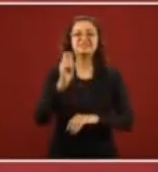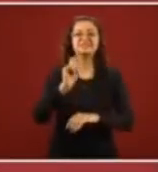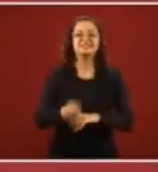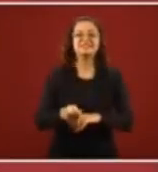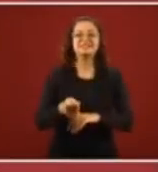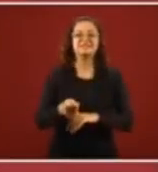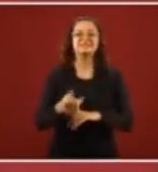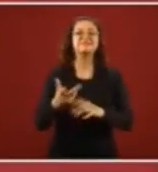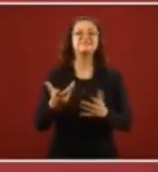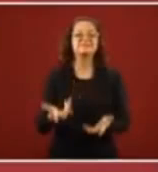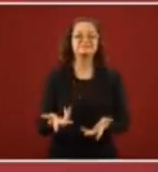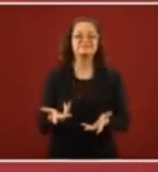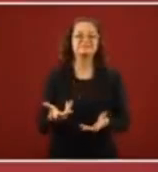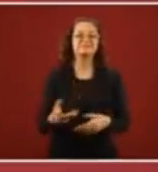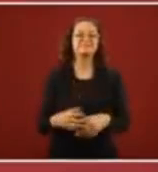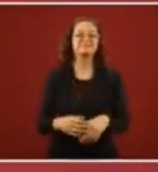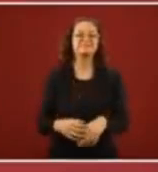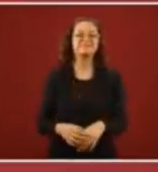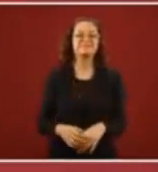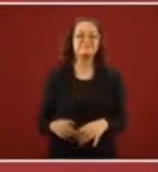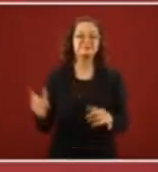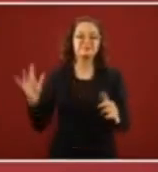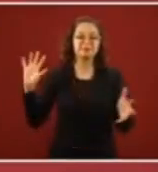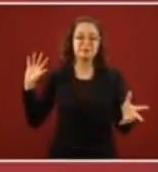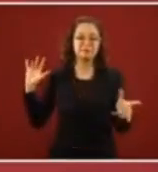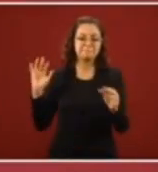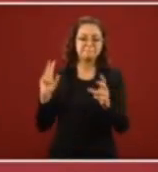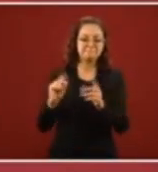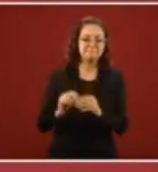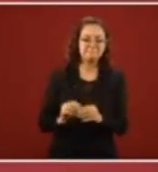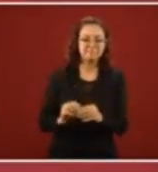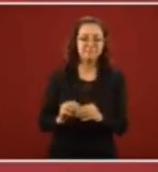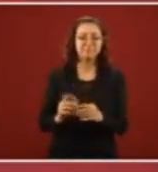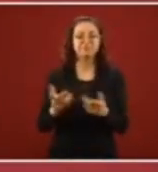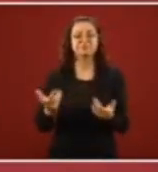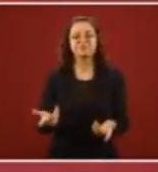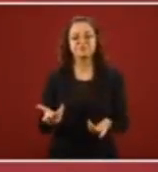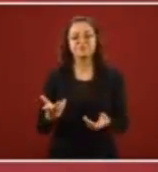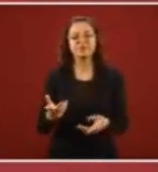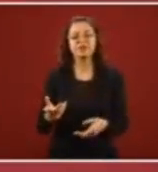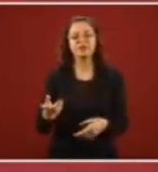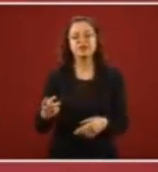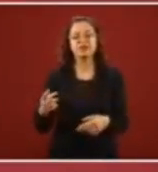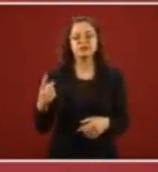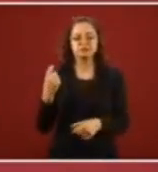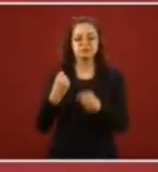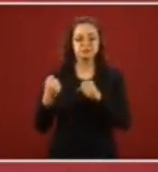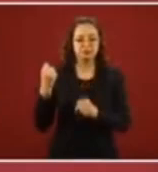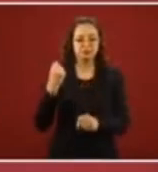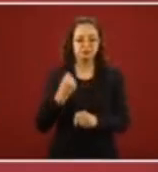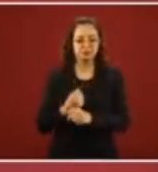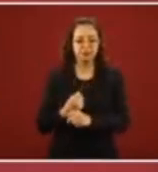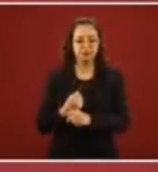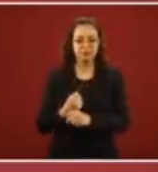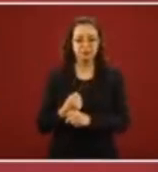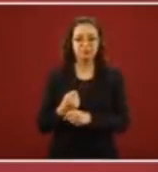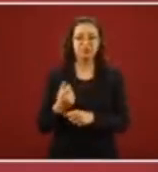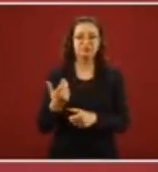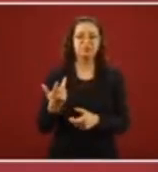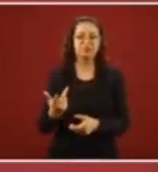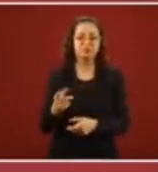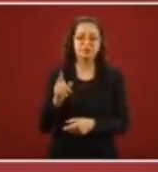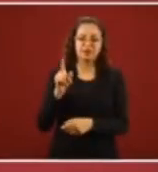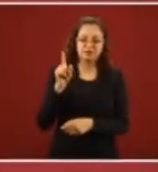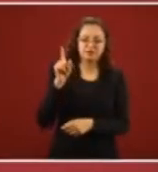atender a los familiares de las víctimas de